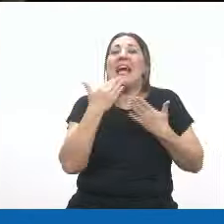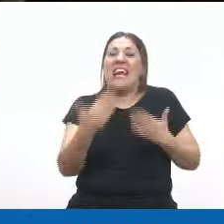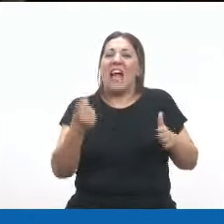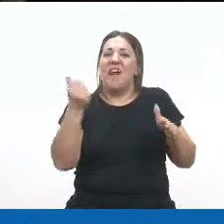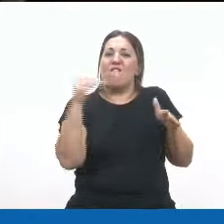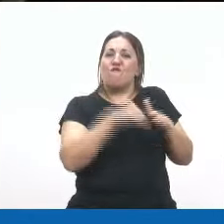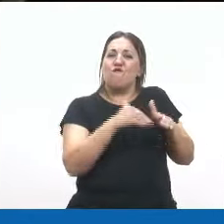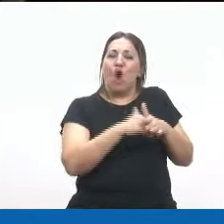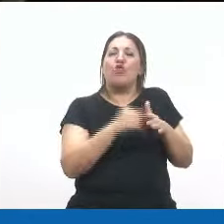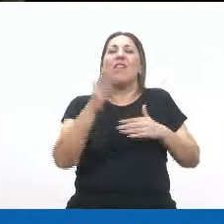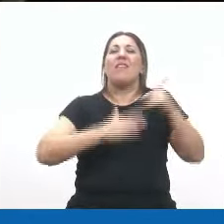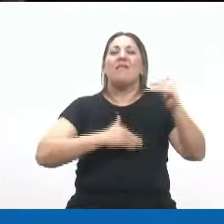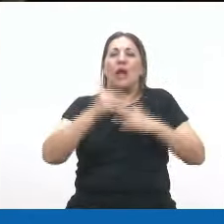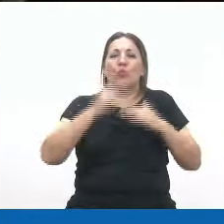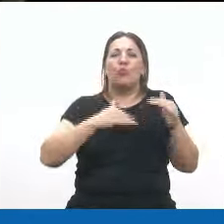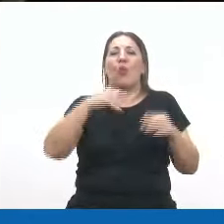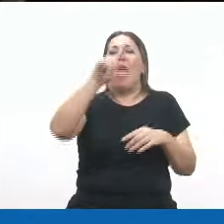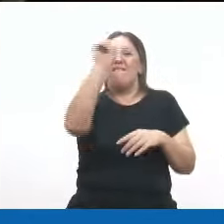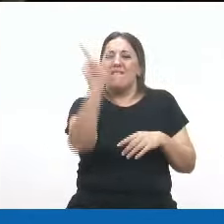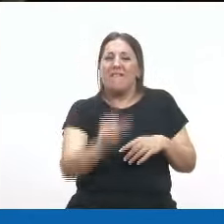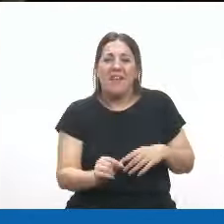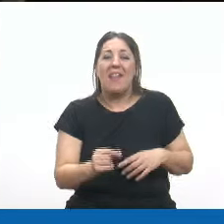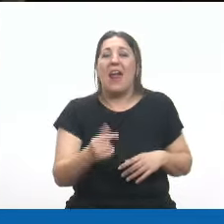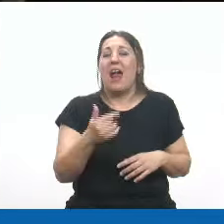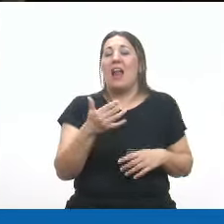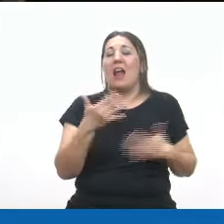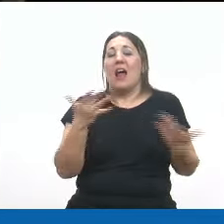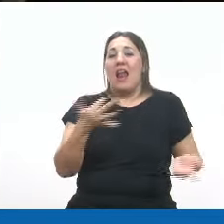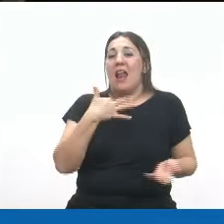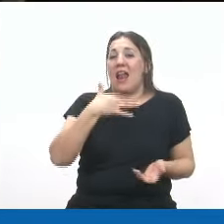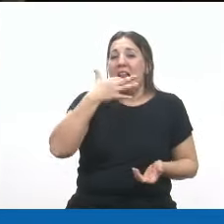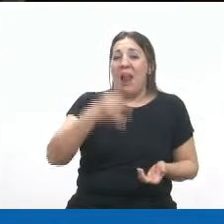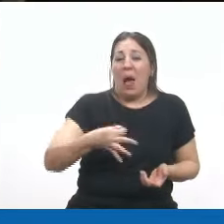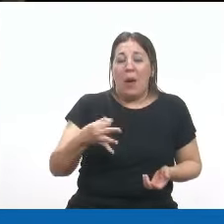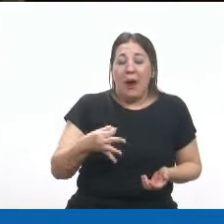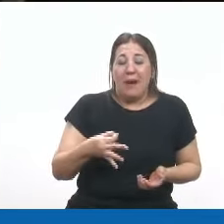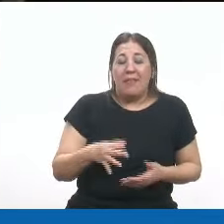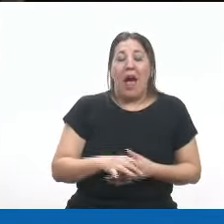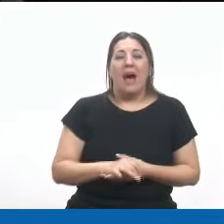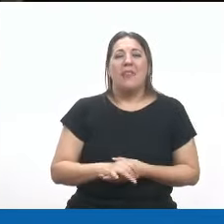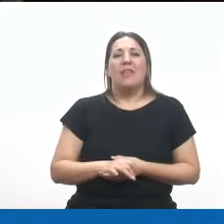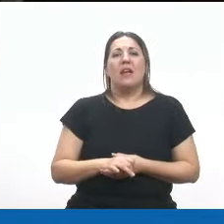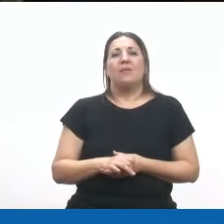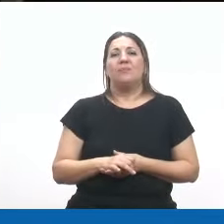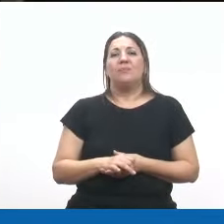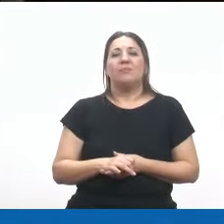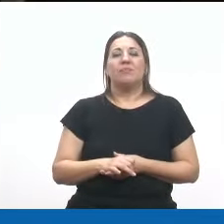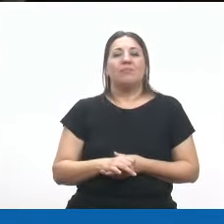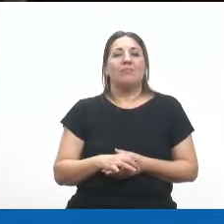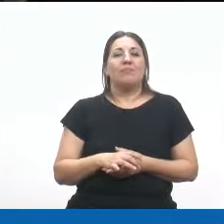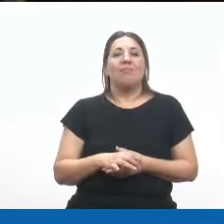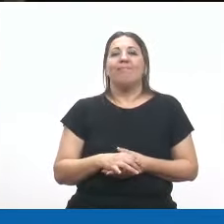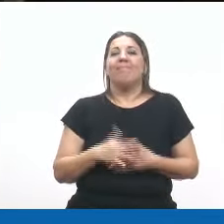un plumazo lo sacamos entonces la verdad quiero Quiero quiero